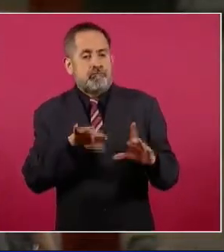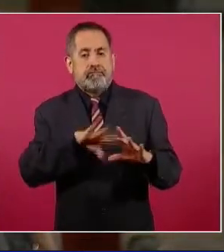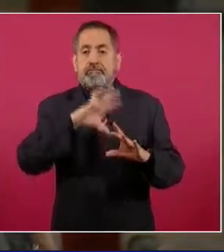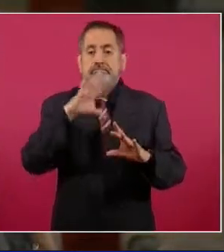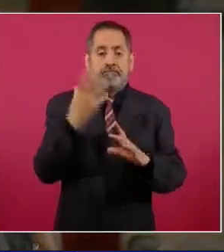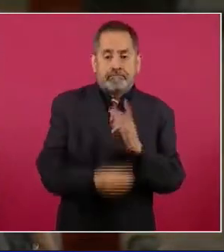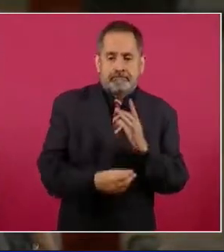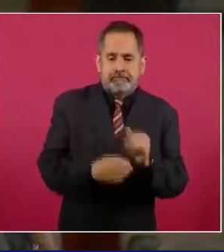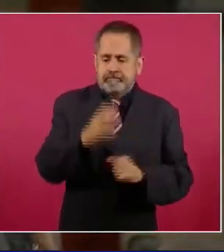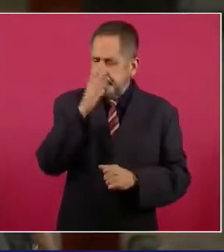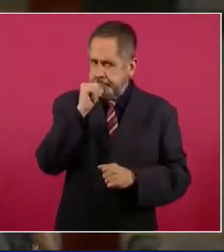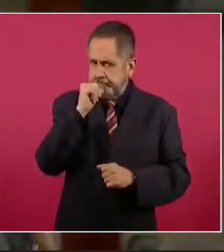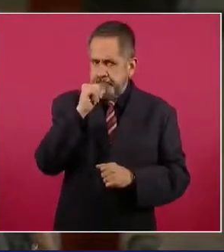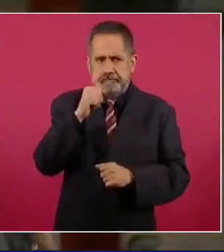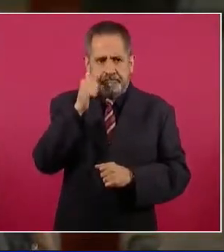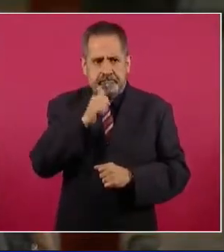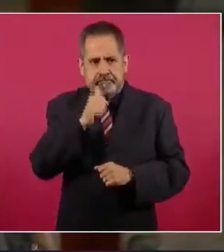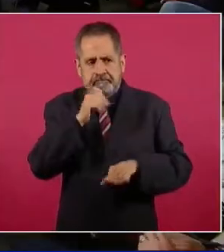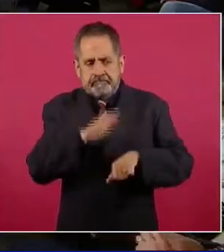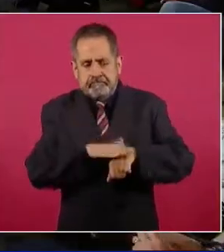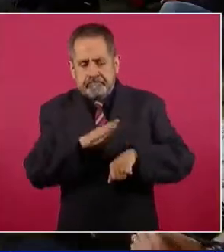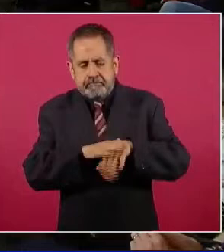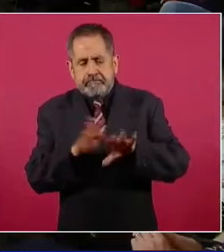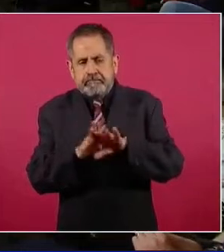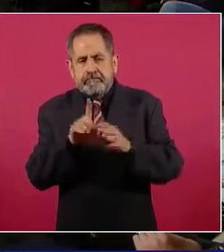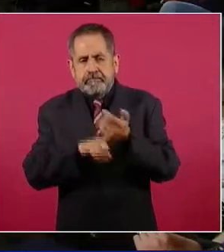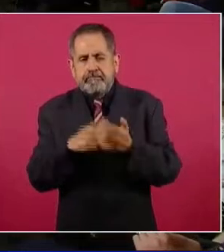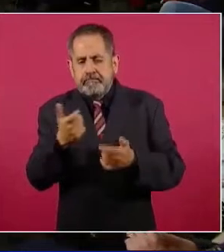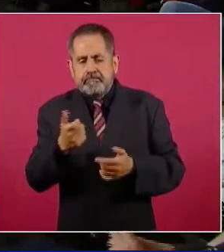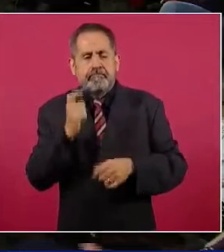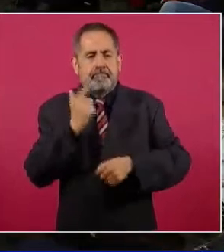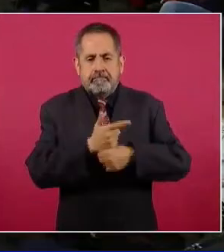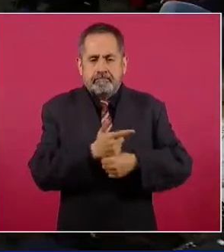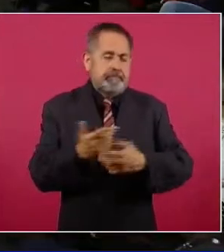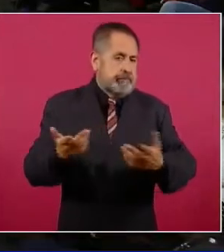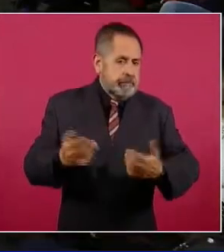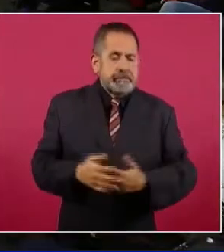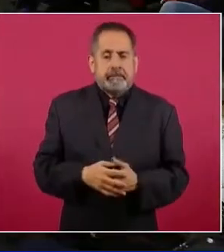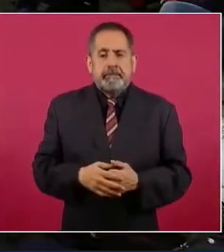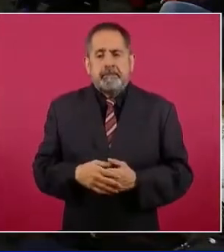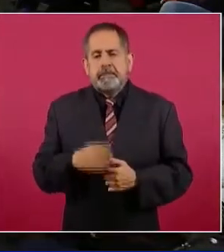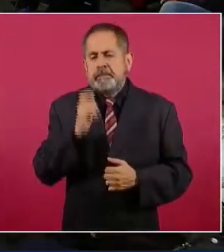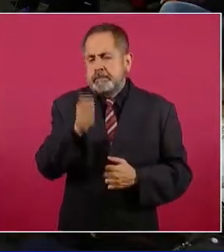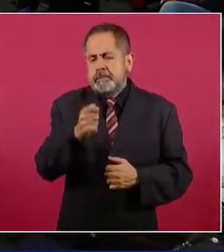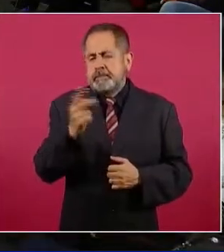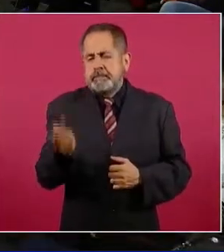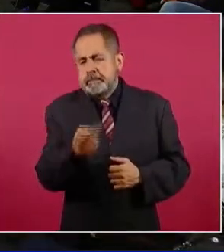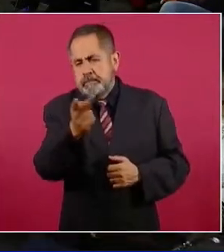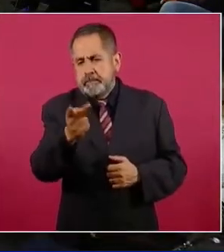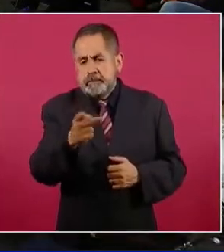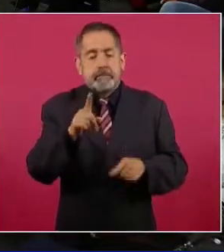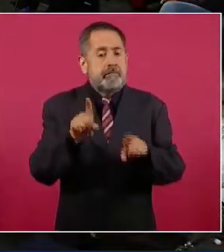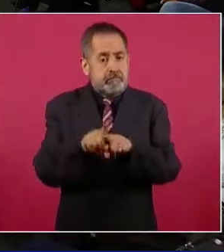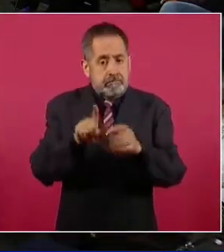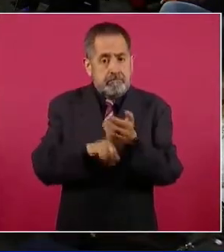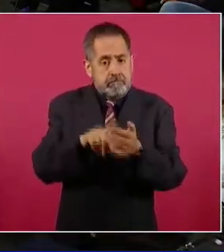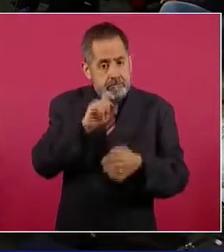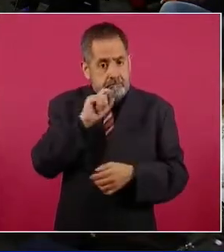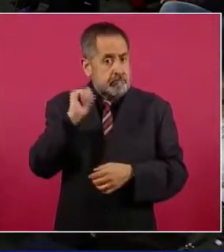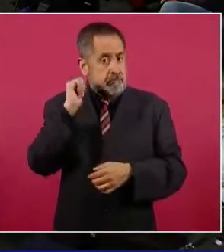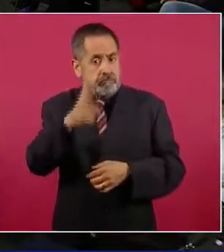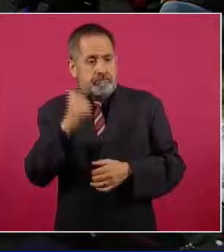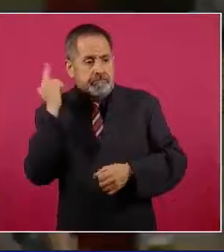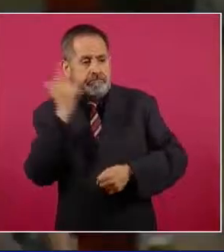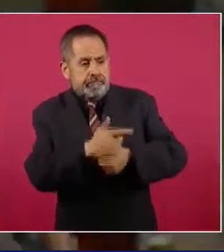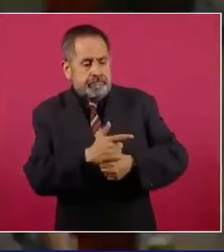estar permanentemente informado de sus actividades financieras. Dicho esto, presidente, mi pregunta es si también han detectado